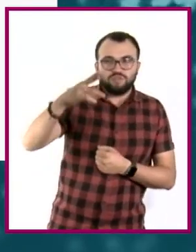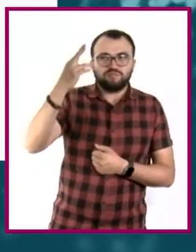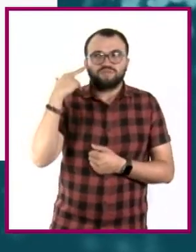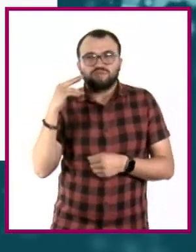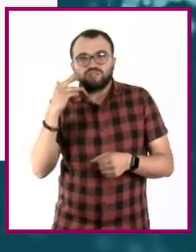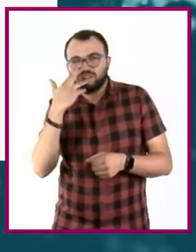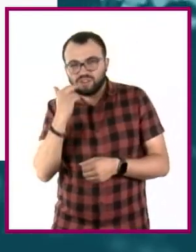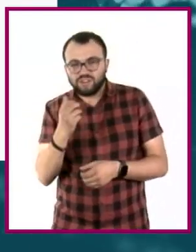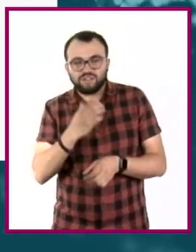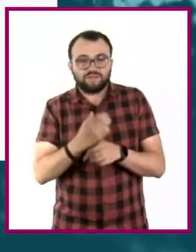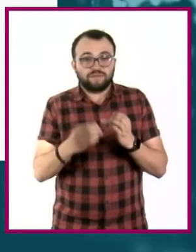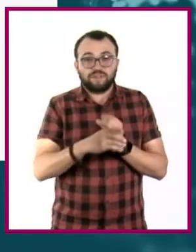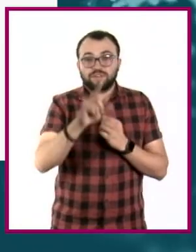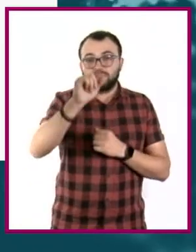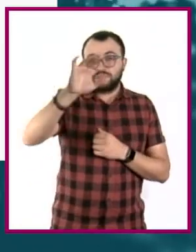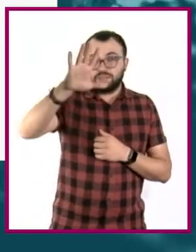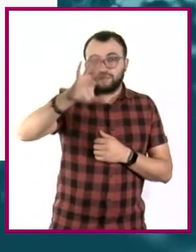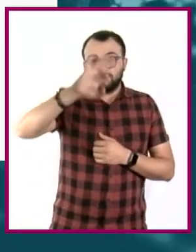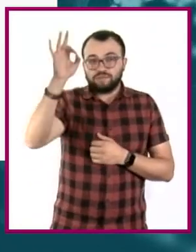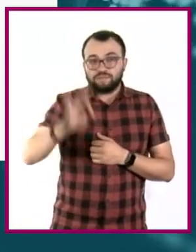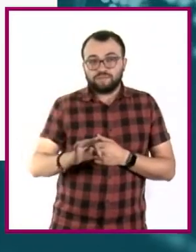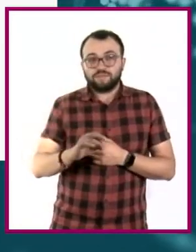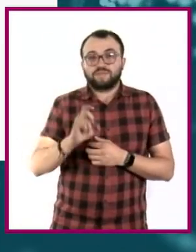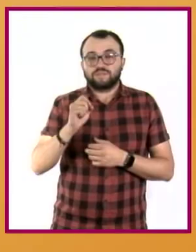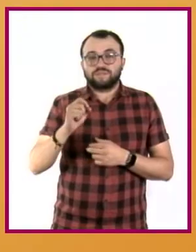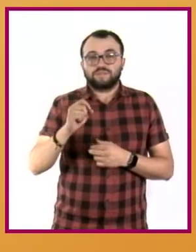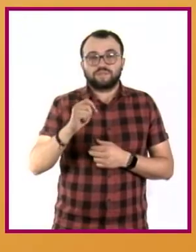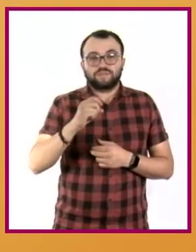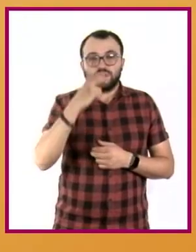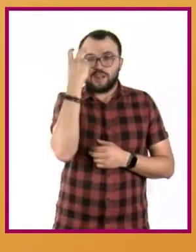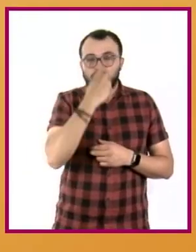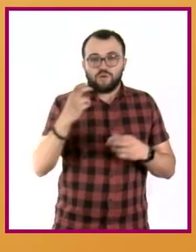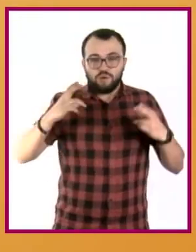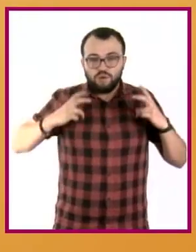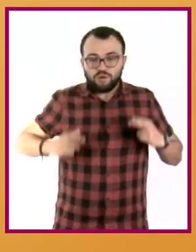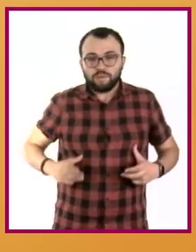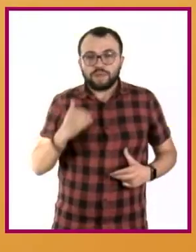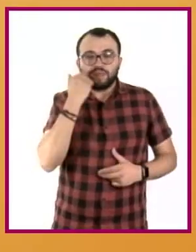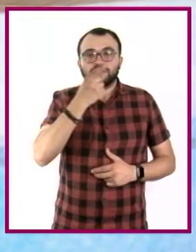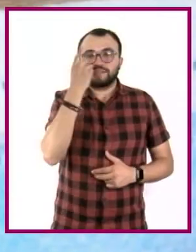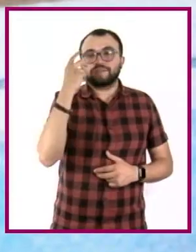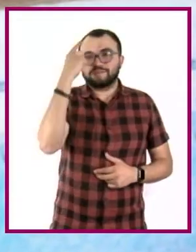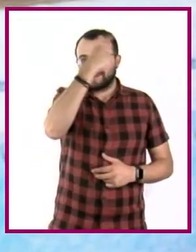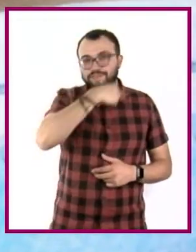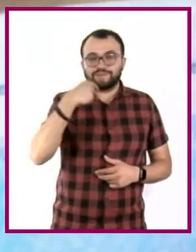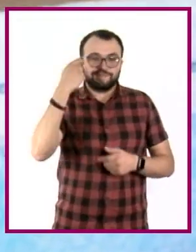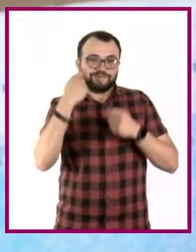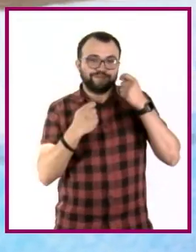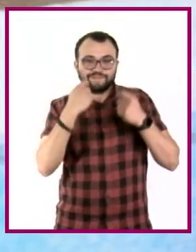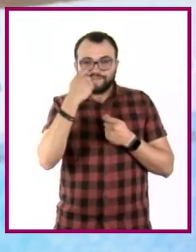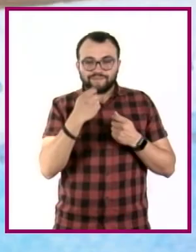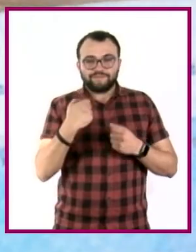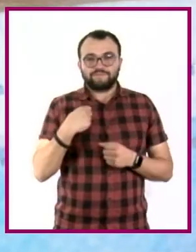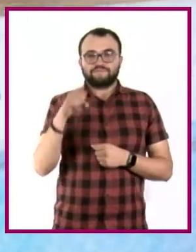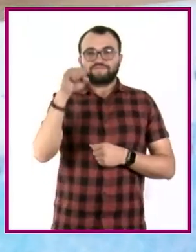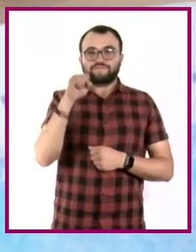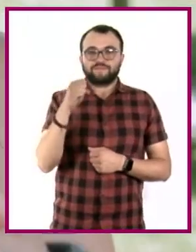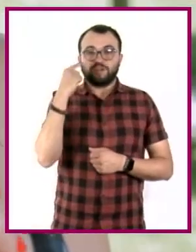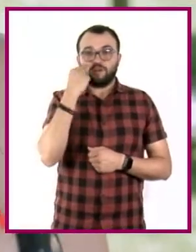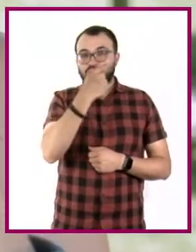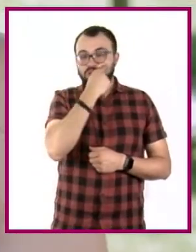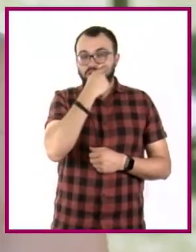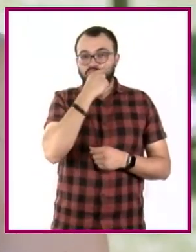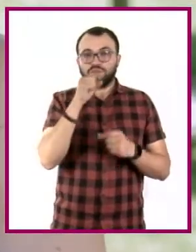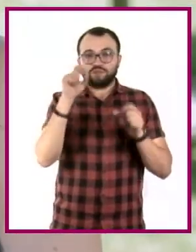el 55% al lenguaje corporal, que incluye gestos, posturas, movimiento de los ojos,